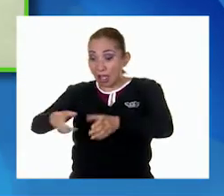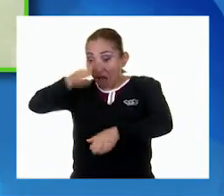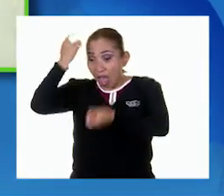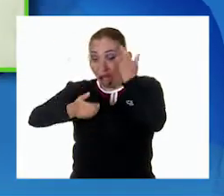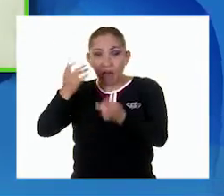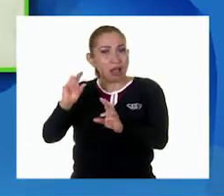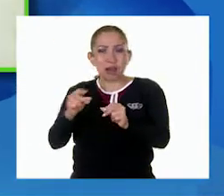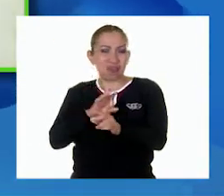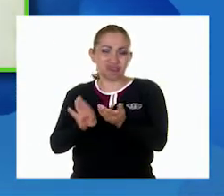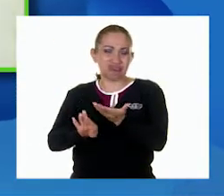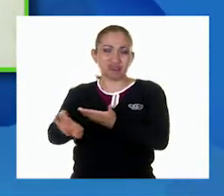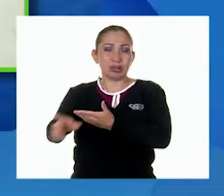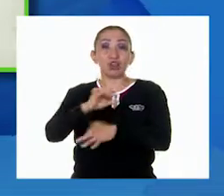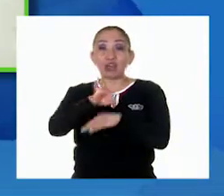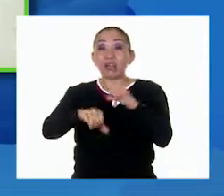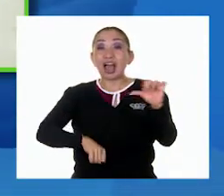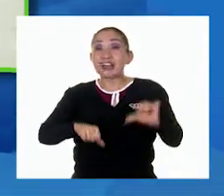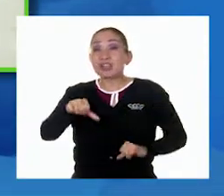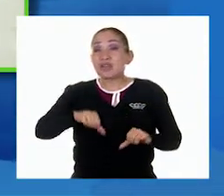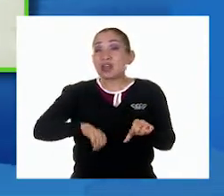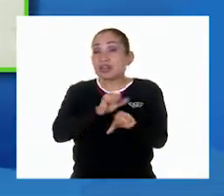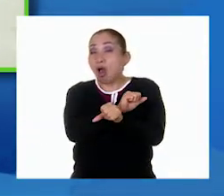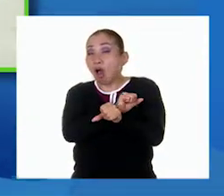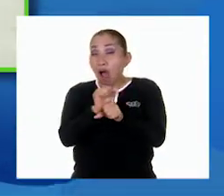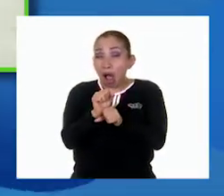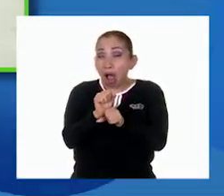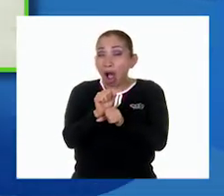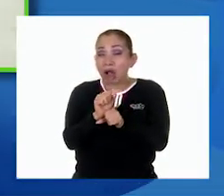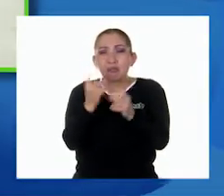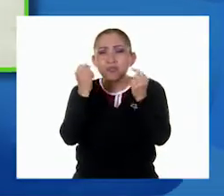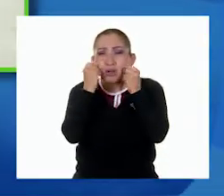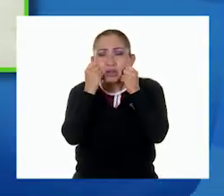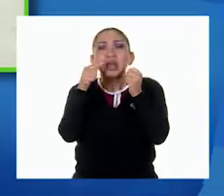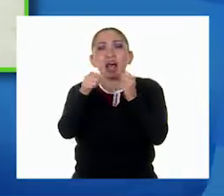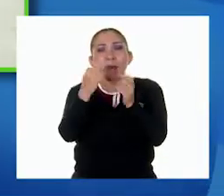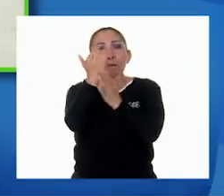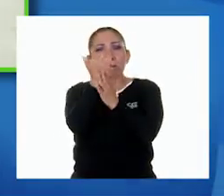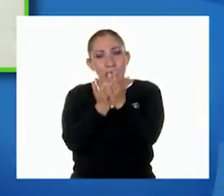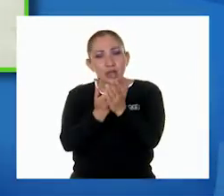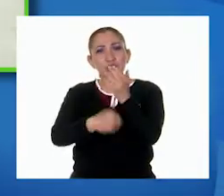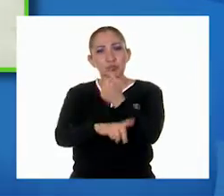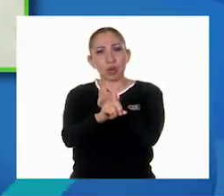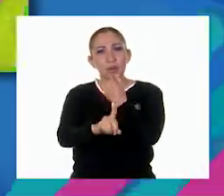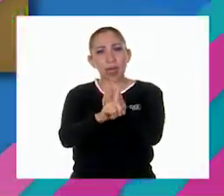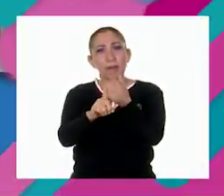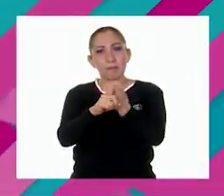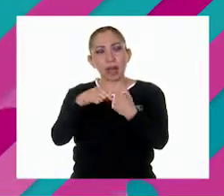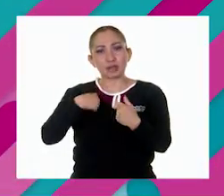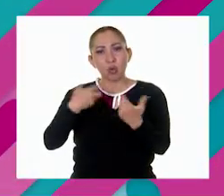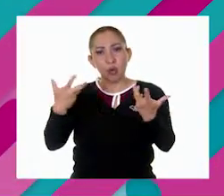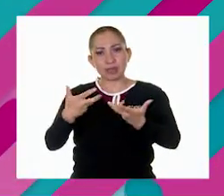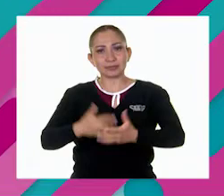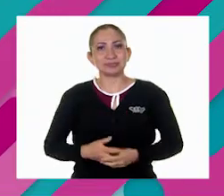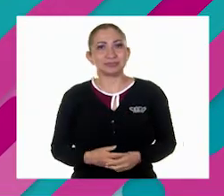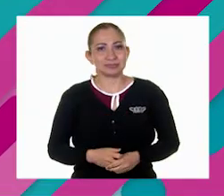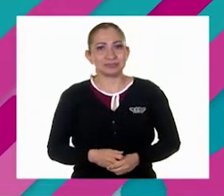excesivos. Toda acción, por sencilla que parezca, puede ayudar a disminuir nuestra huella ecológica.